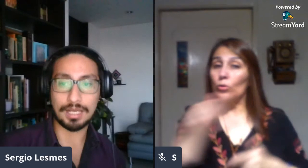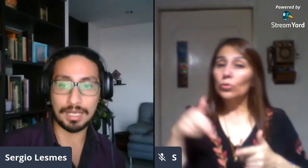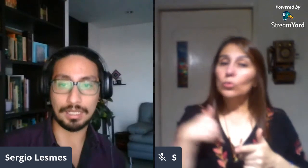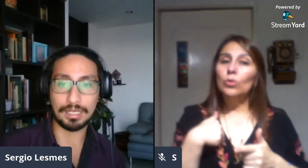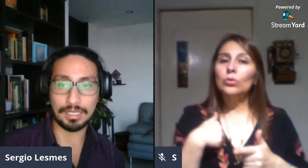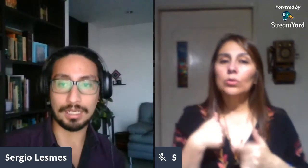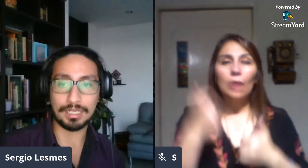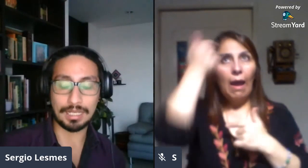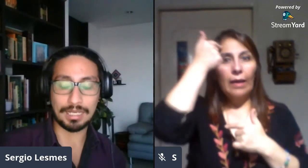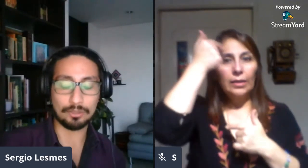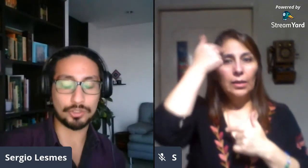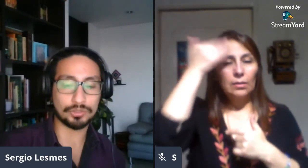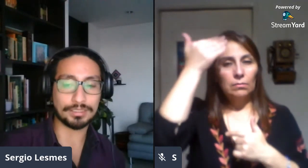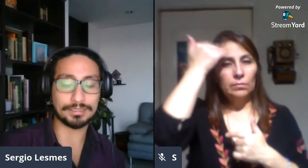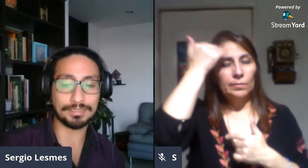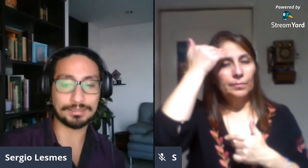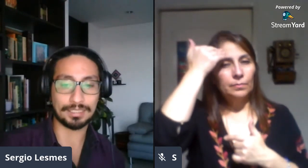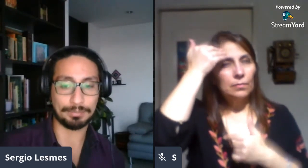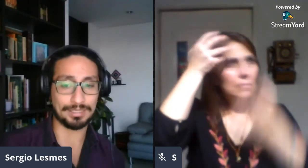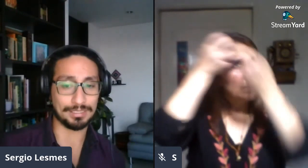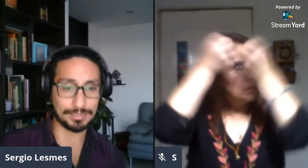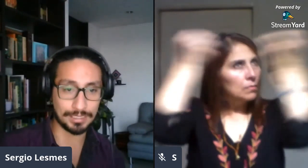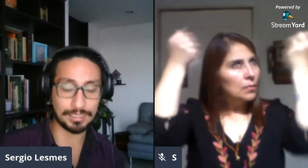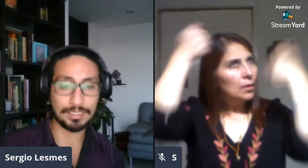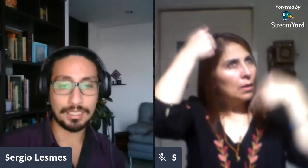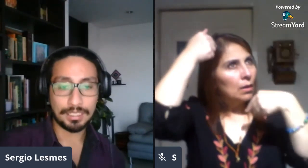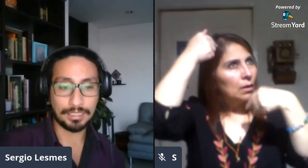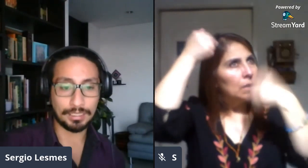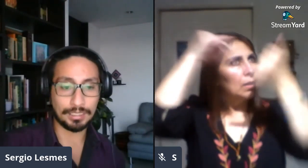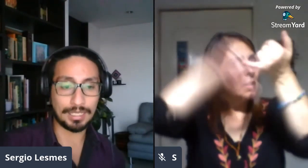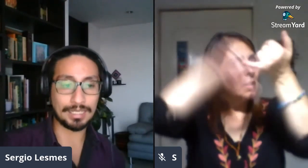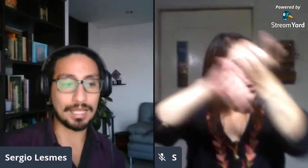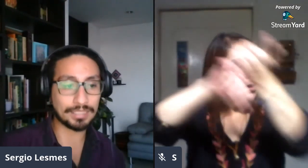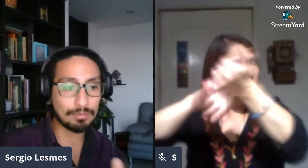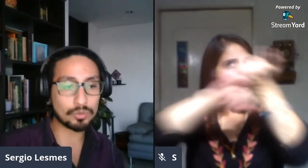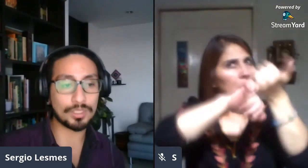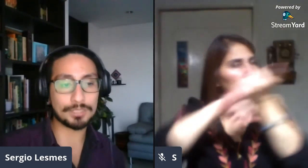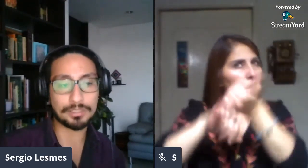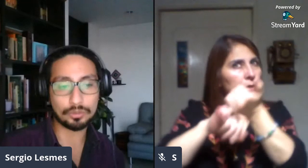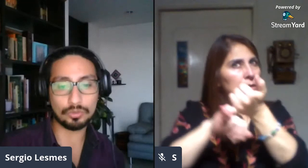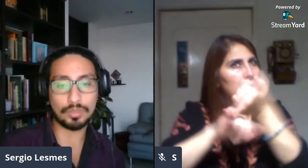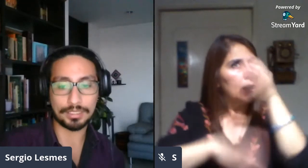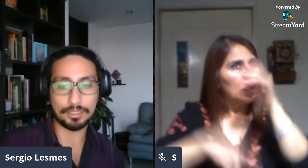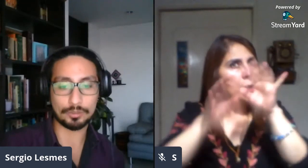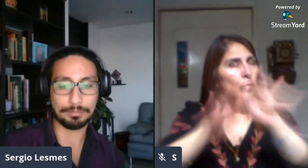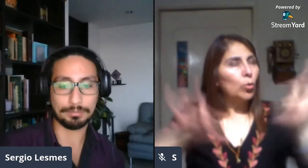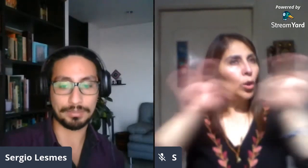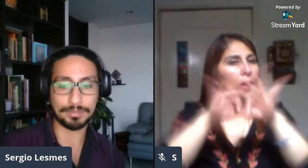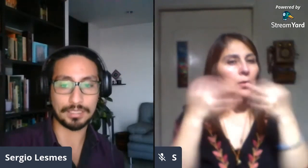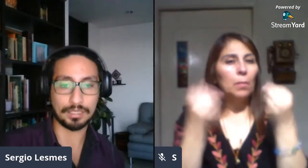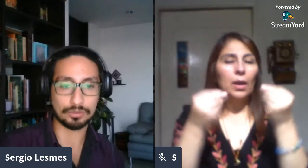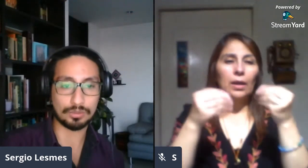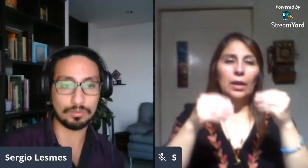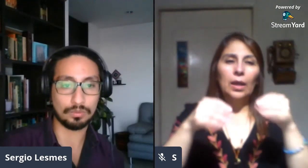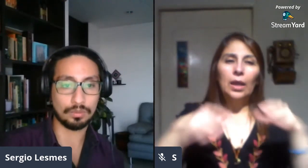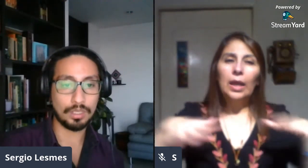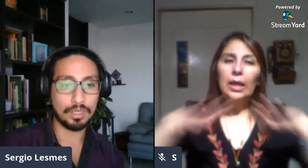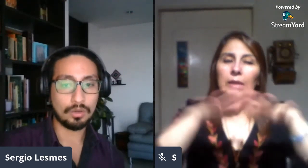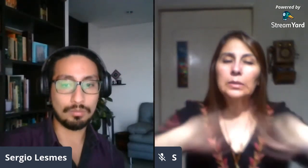cerebros a la noción de interdependencia ganar, digamos, un espacio y un lugar que nos permita